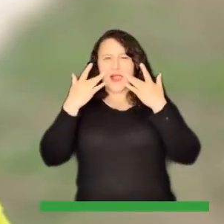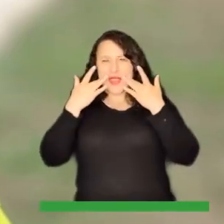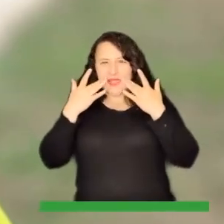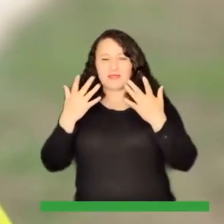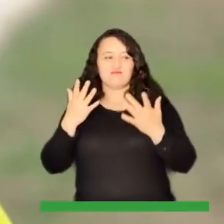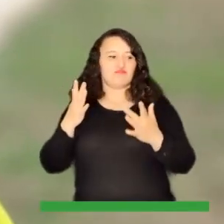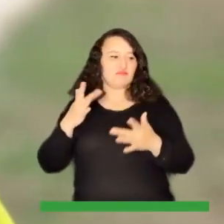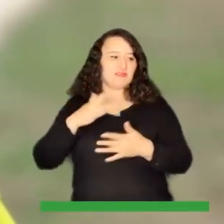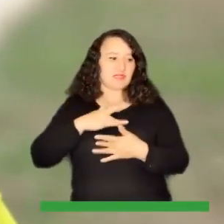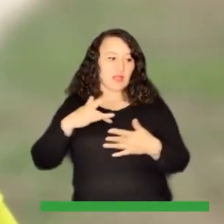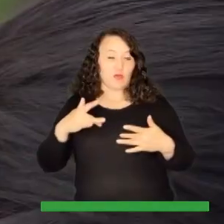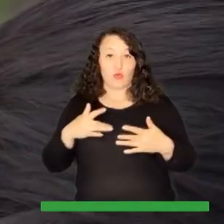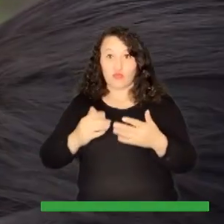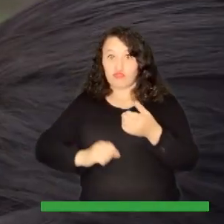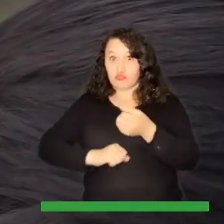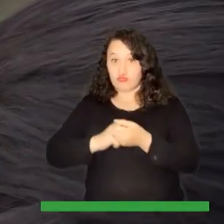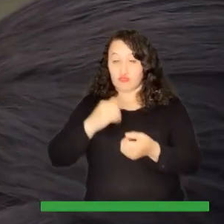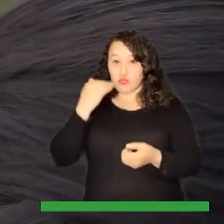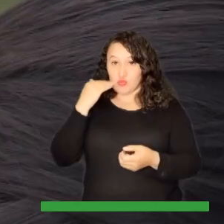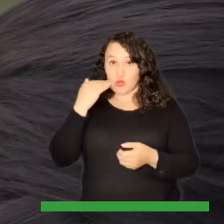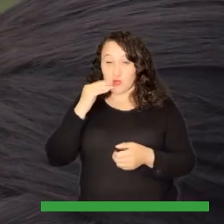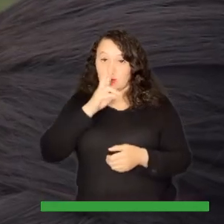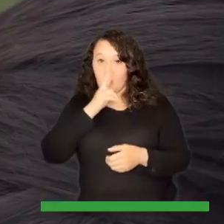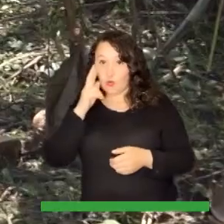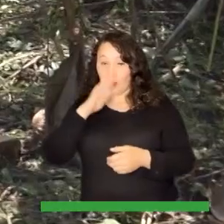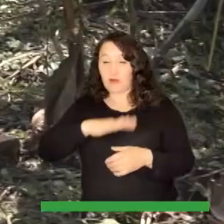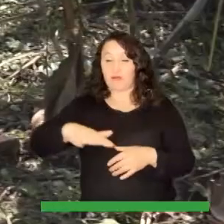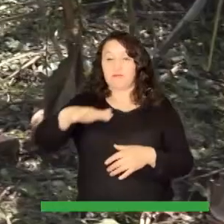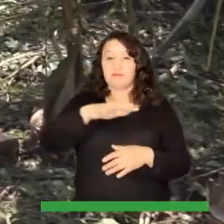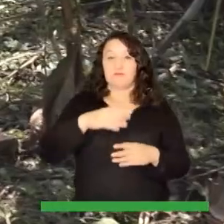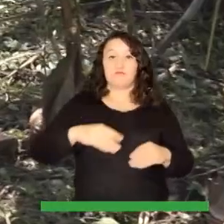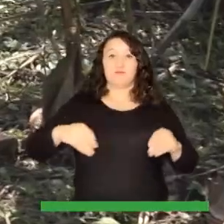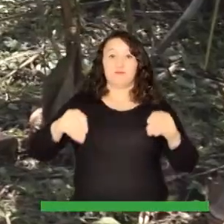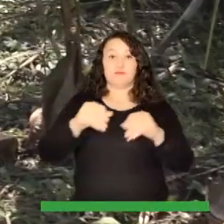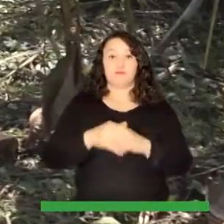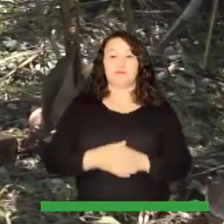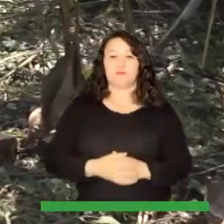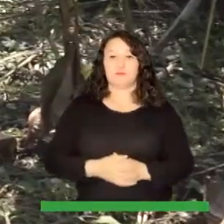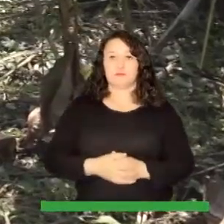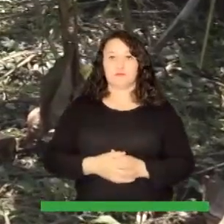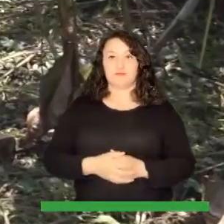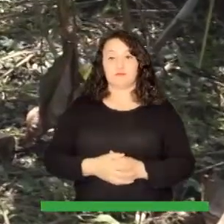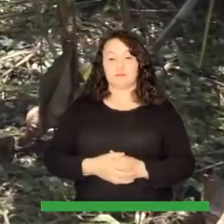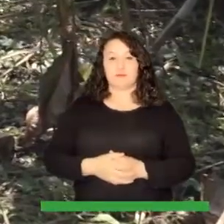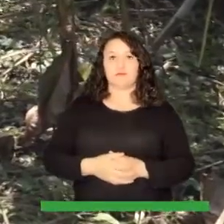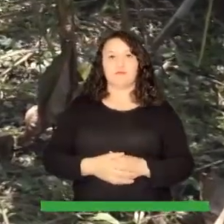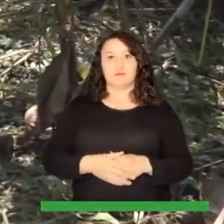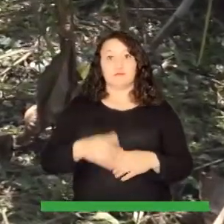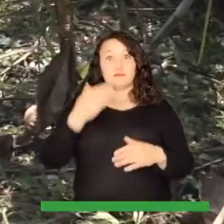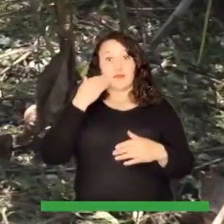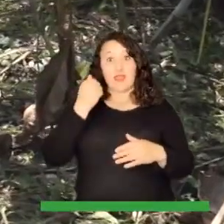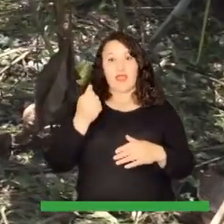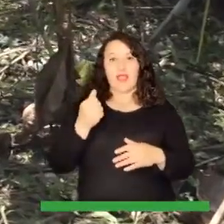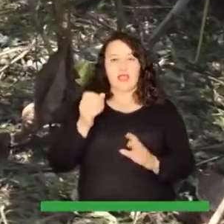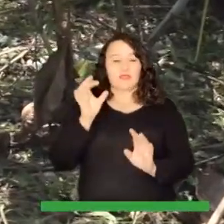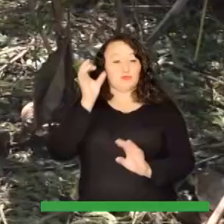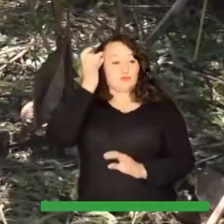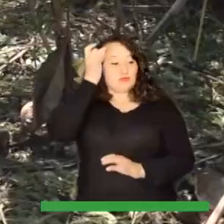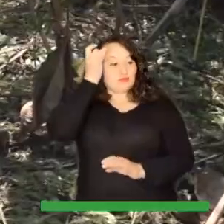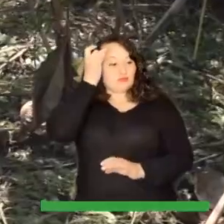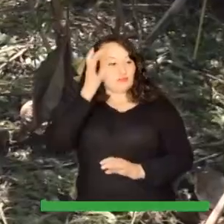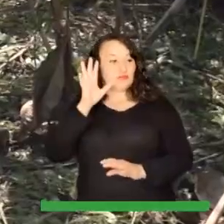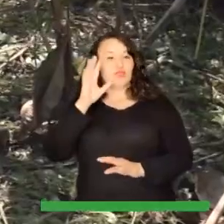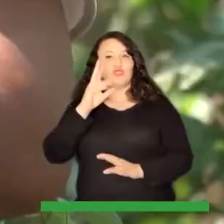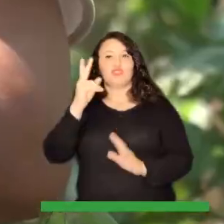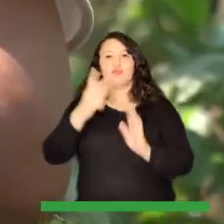apoyando con su labor a las mujeres rurales del territorio. Marta Ortiz López en 2012, por una de esas